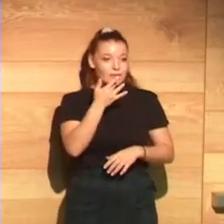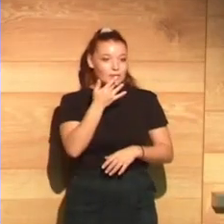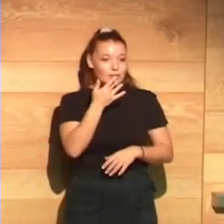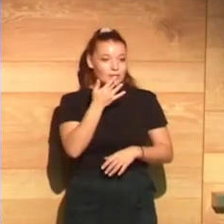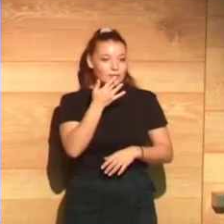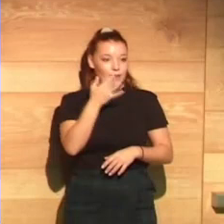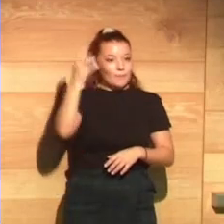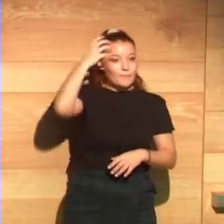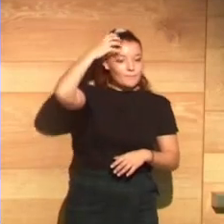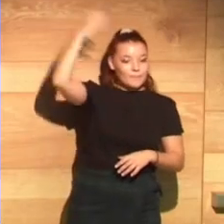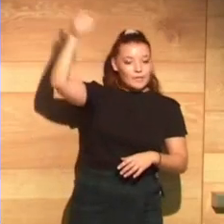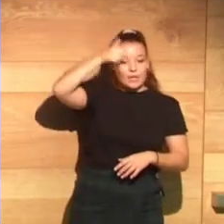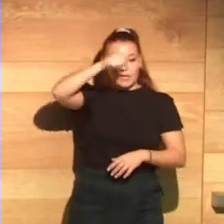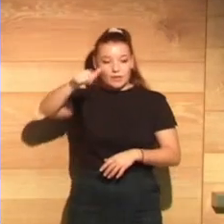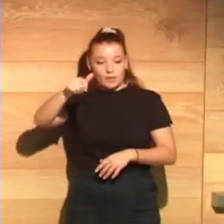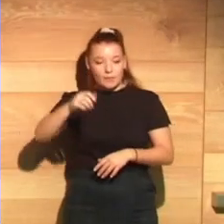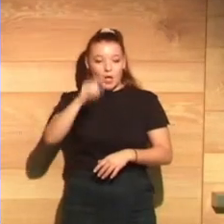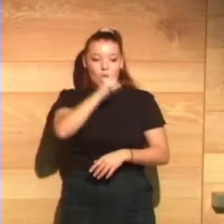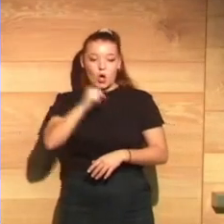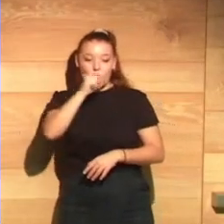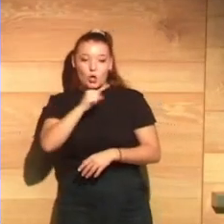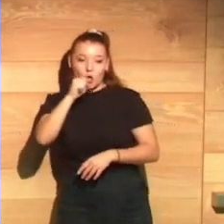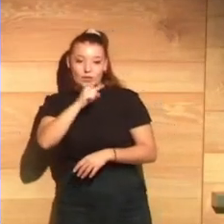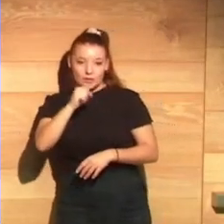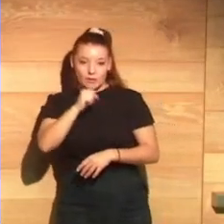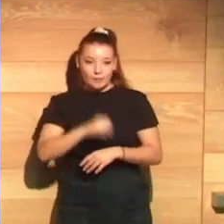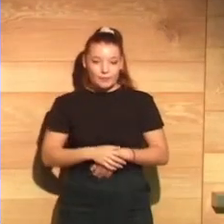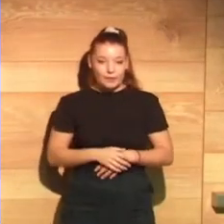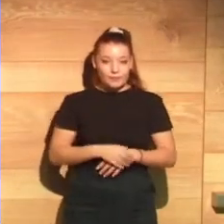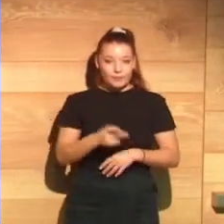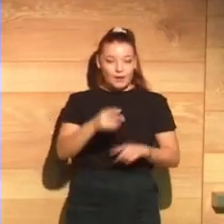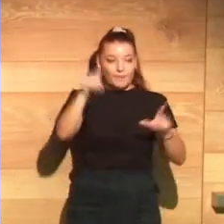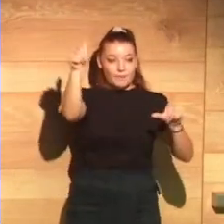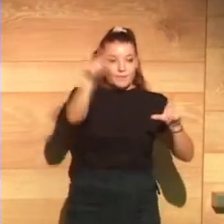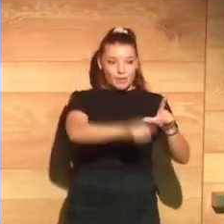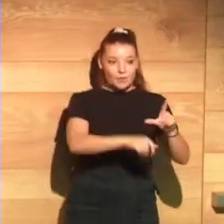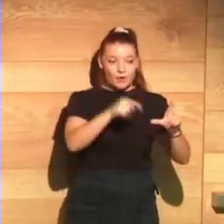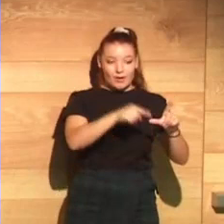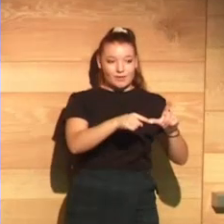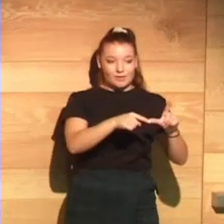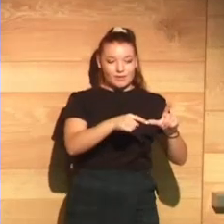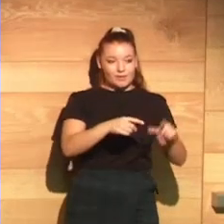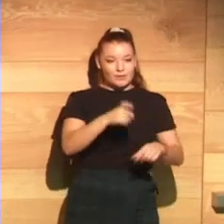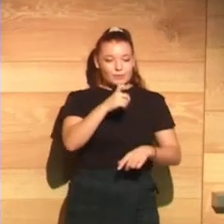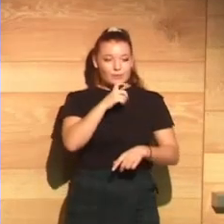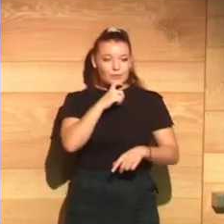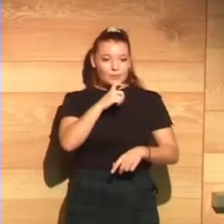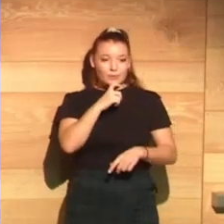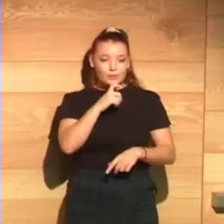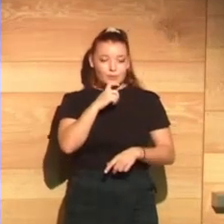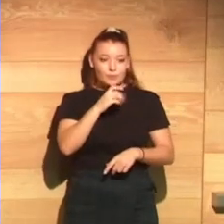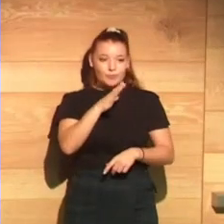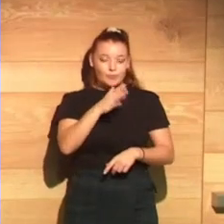ves El Príncipe y la corista, por ejemplo, que en el momento en el que ella estaba rodando la película estaba bastante fastidiada,